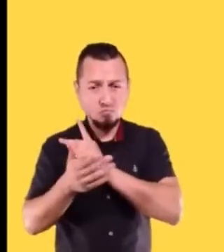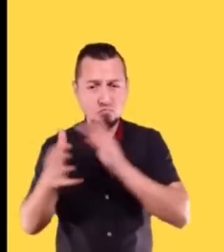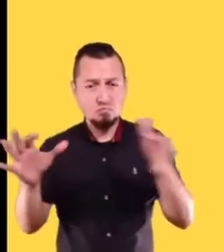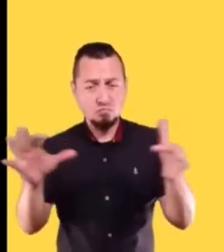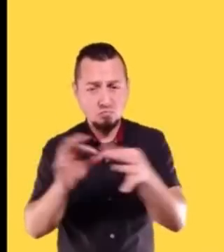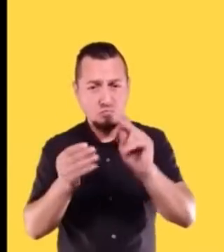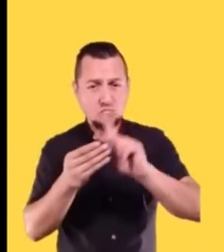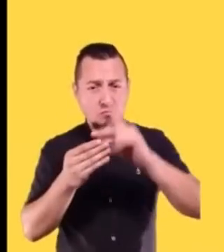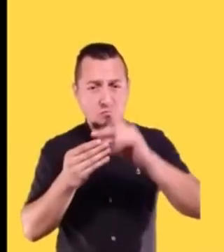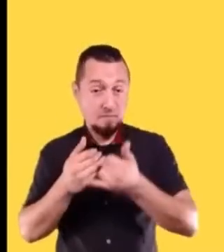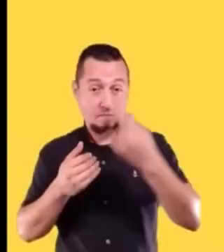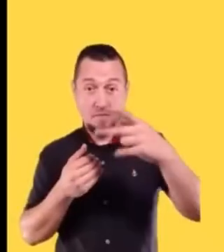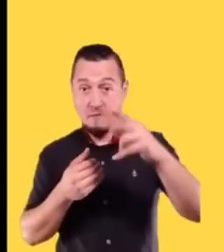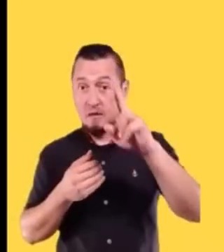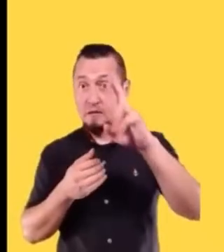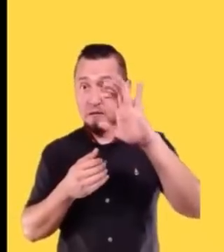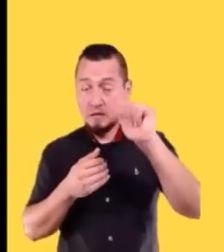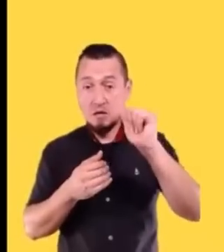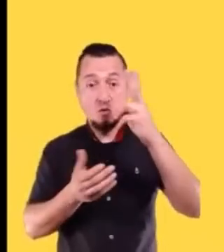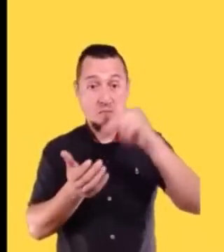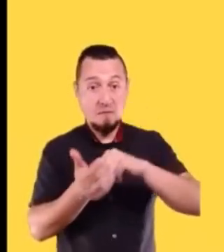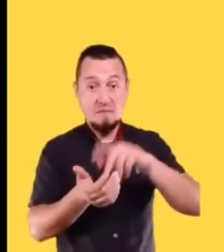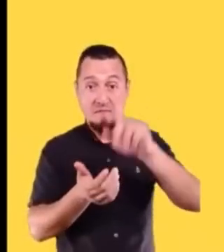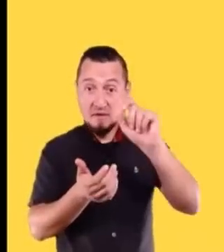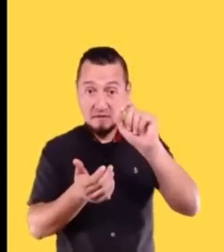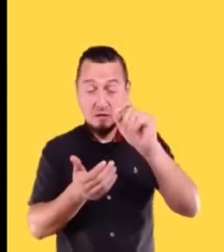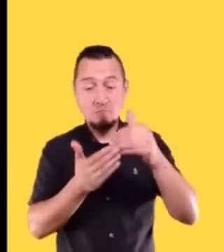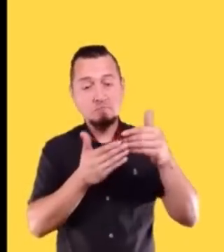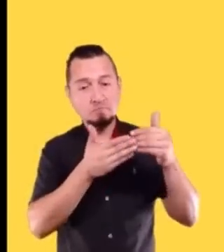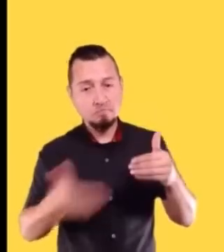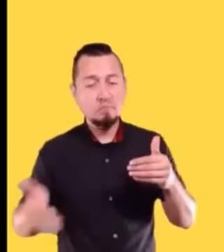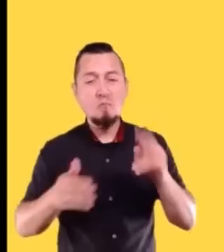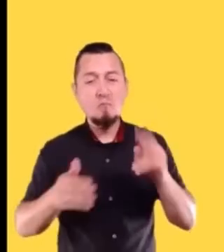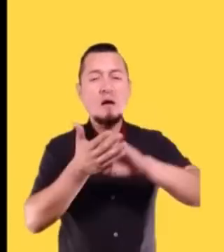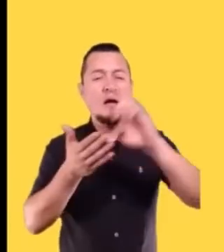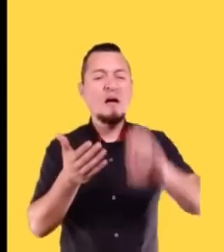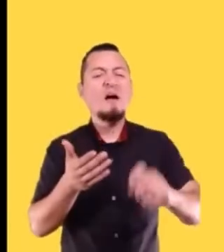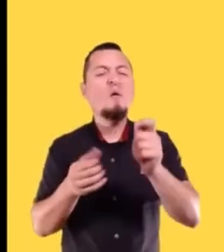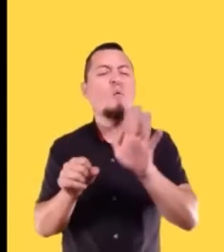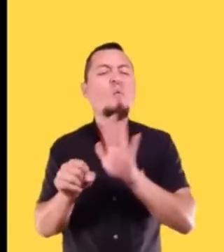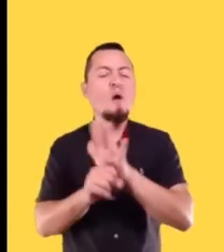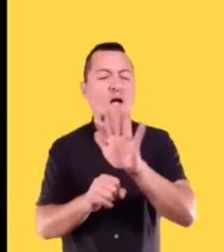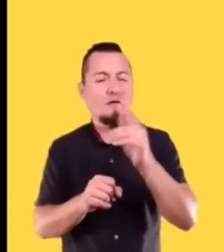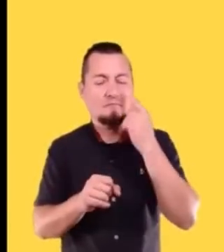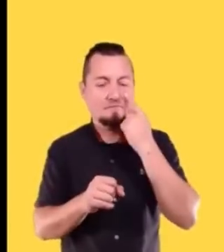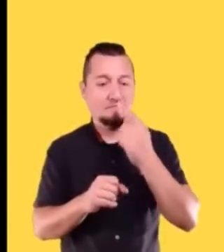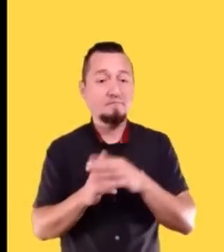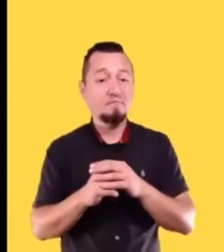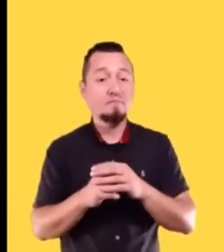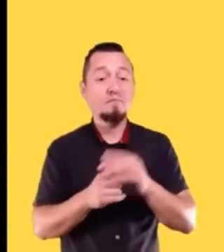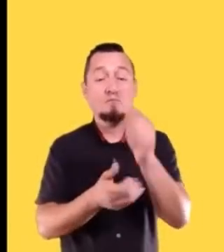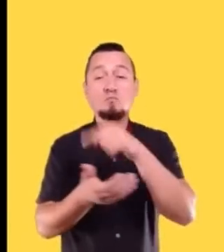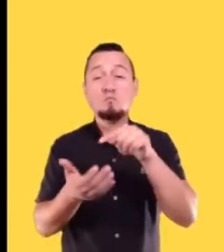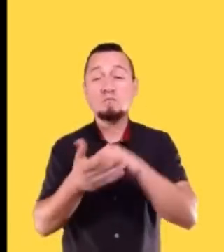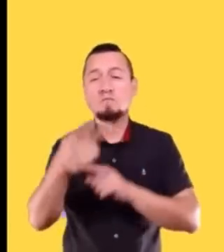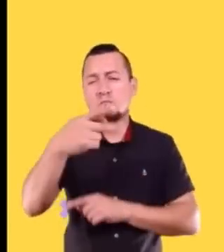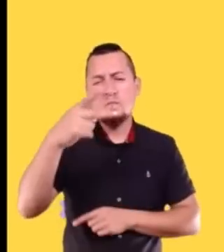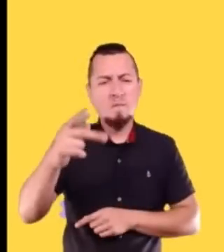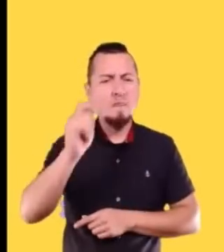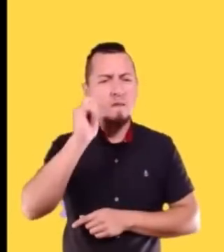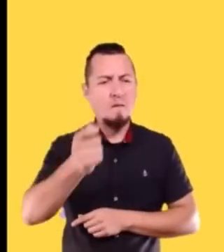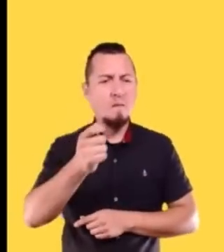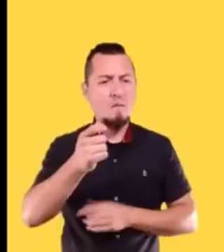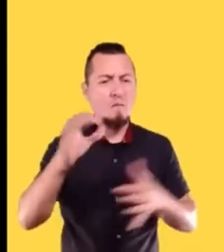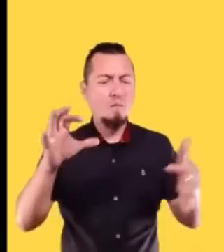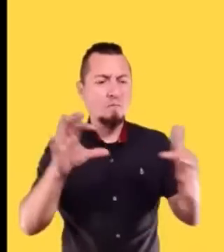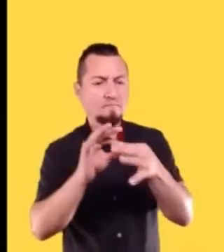Recrea desde el año 2020, y les vamos a explicar con un ejemplo a qué nos referimos. Mucho ha sonado este tema de las maquetas, ¿verdad? Unas